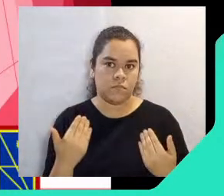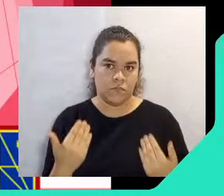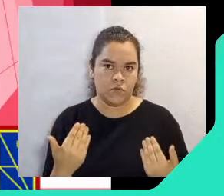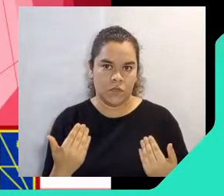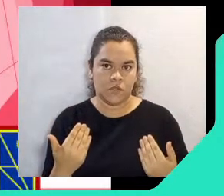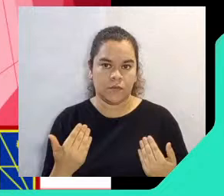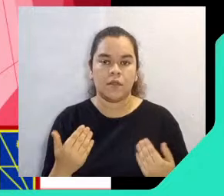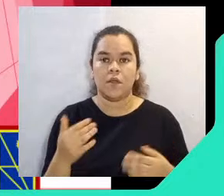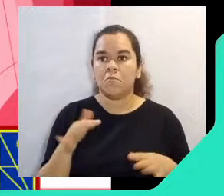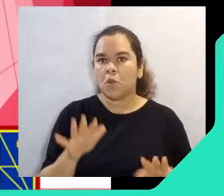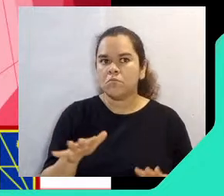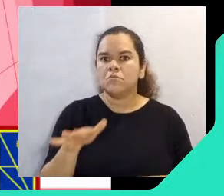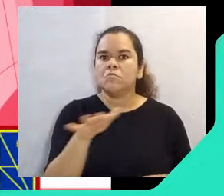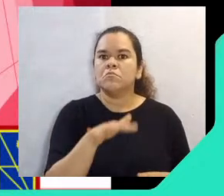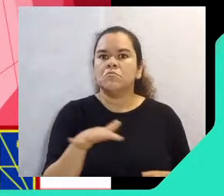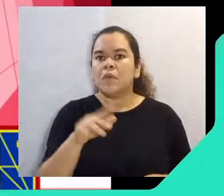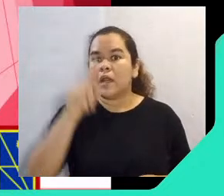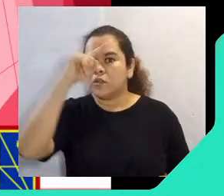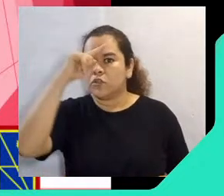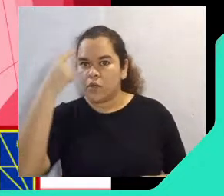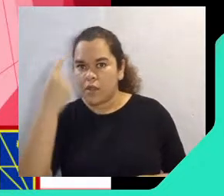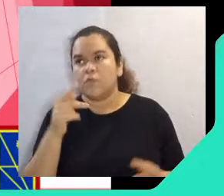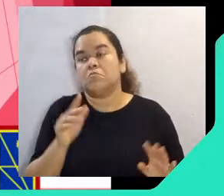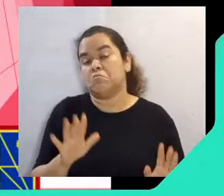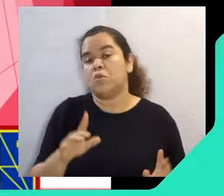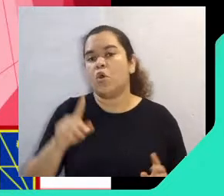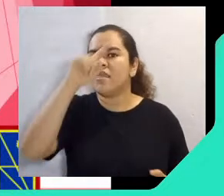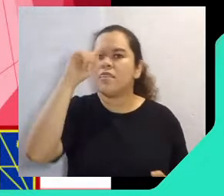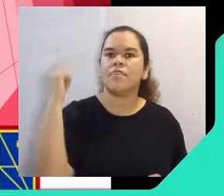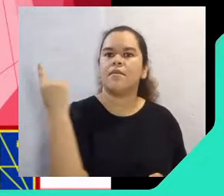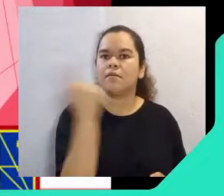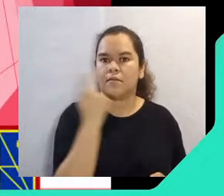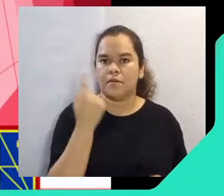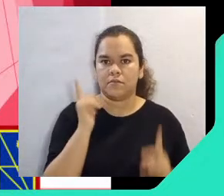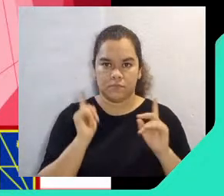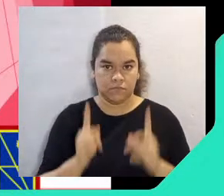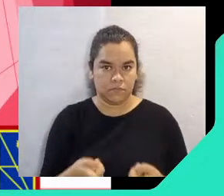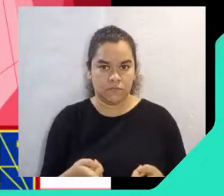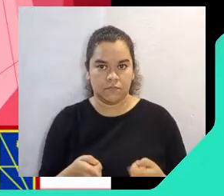nivel nacional como a nivel internacional.